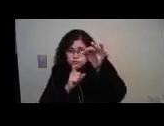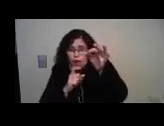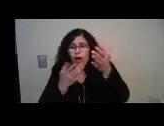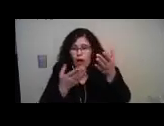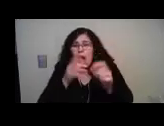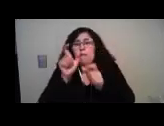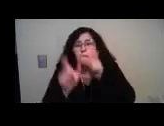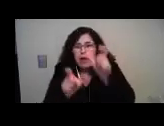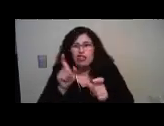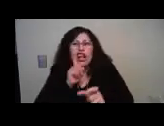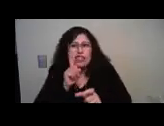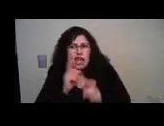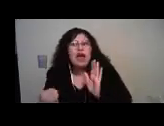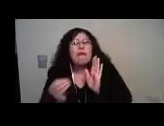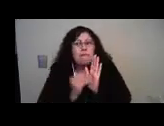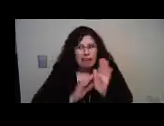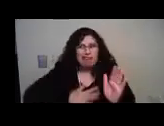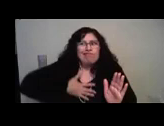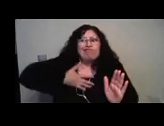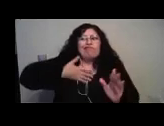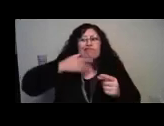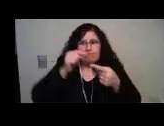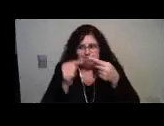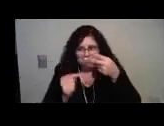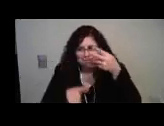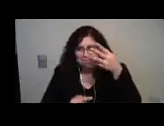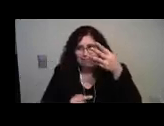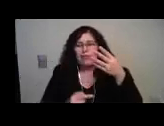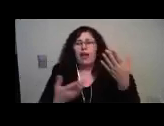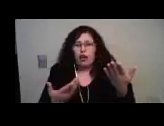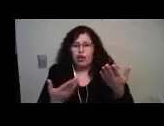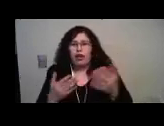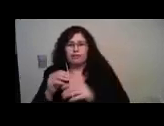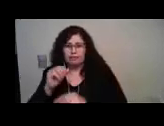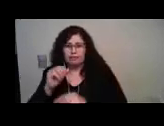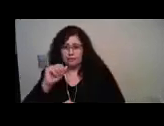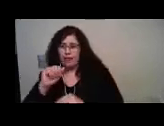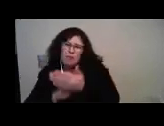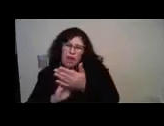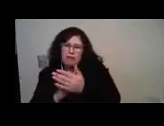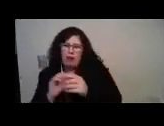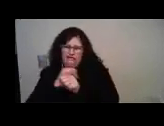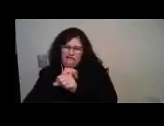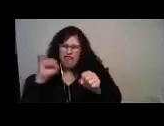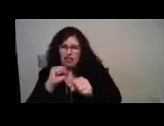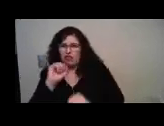tener sintomatología muy importante, ¿ya? Sin embargo, infartos lacunares son